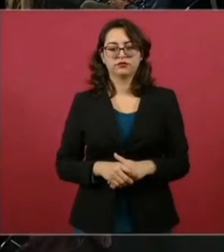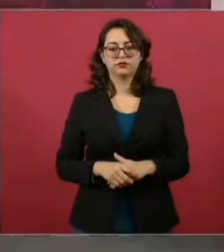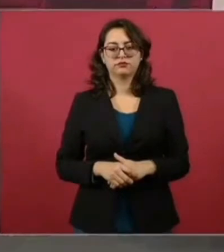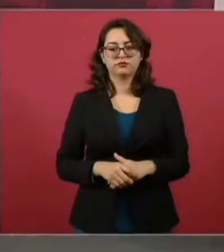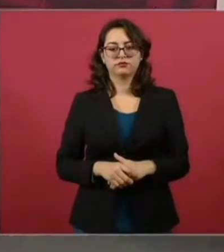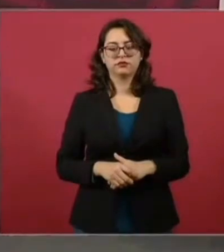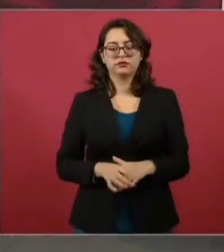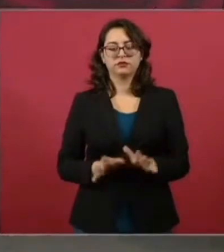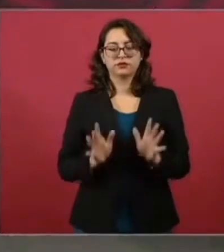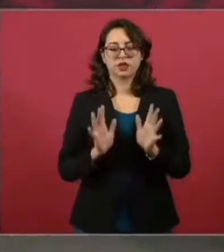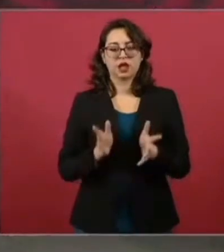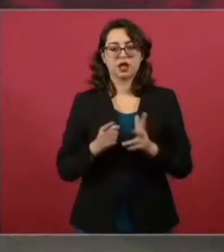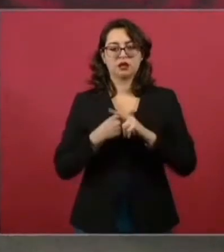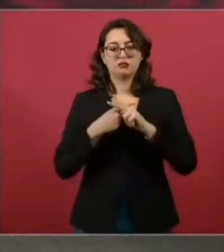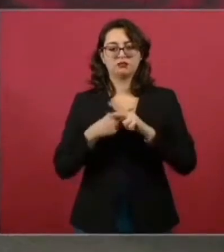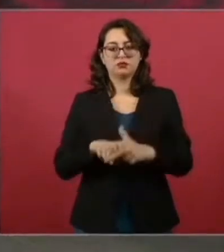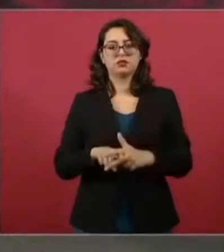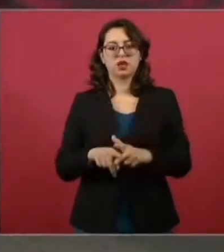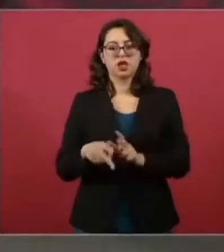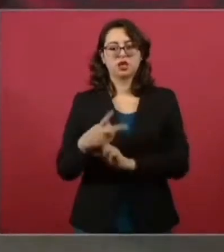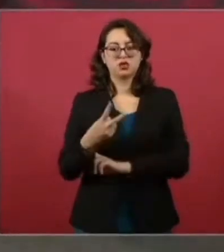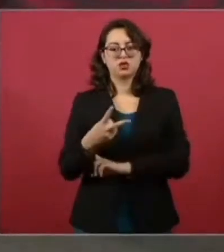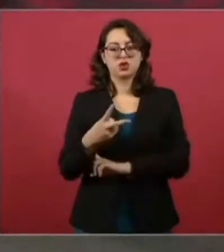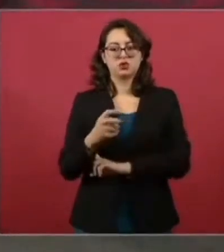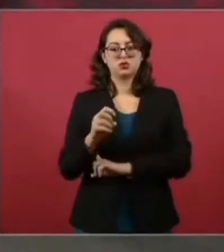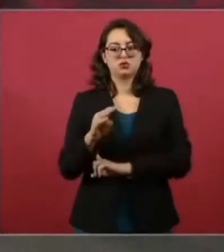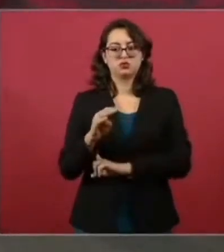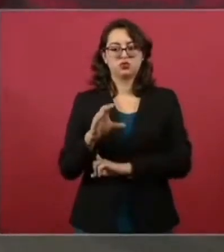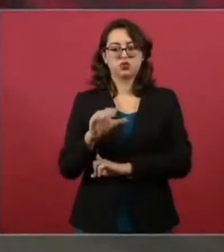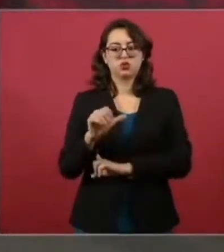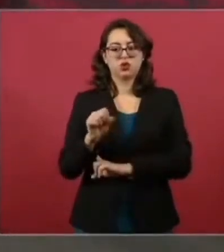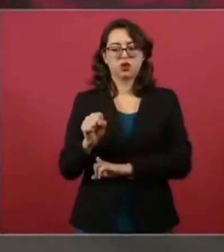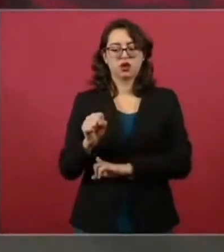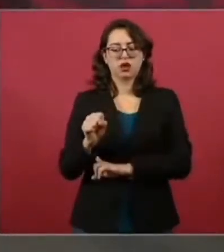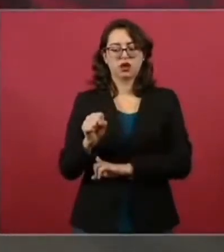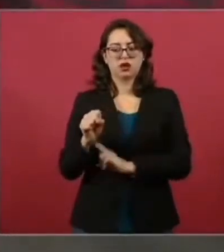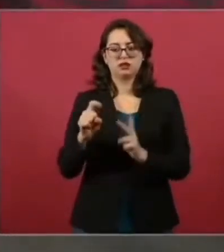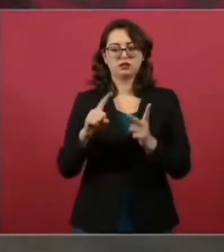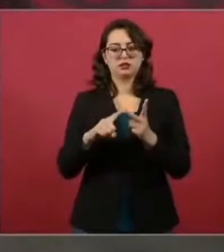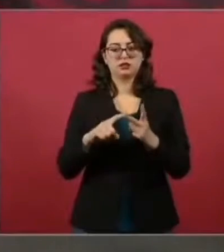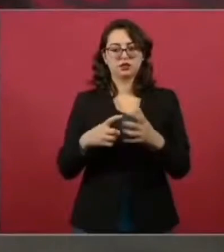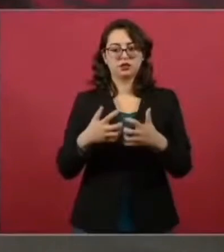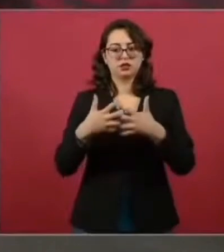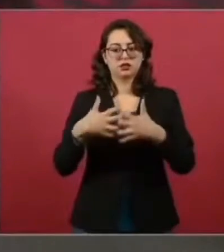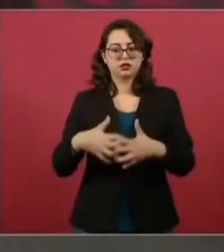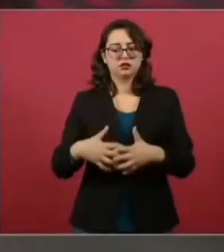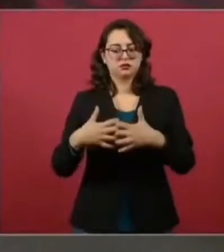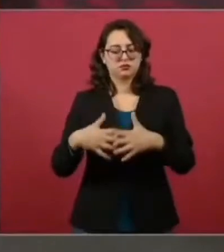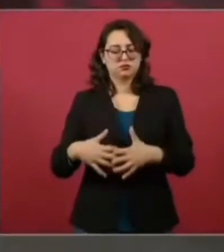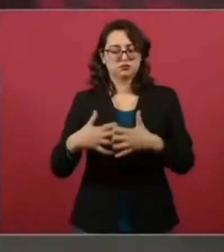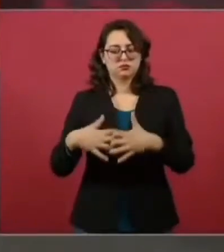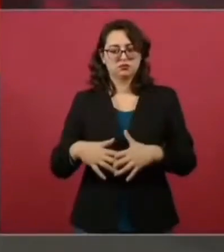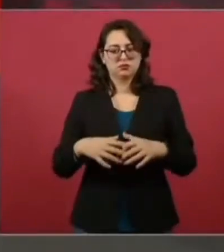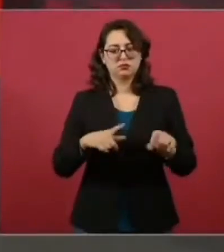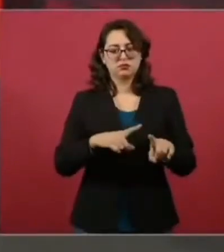Dos Bocas y las plantas coquizadoras.